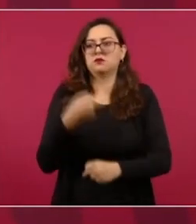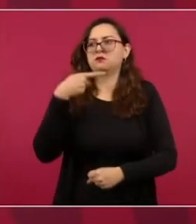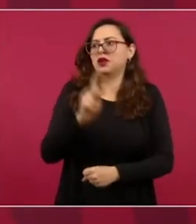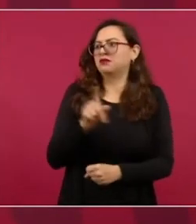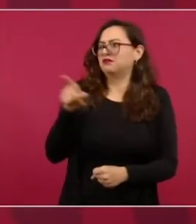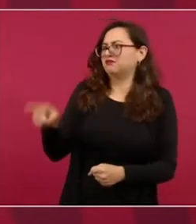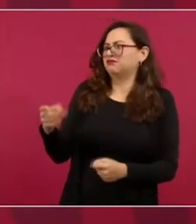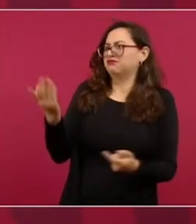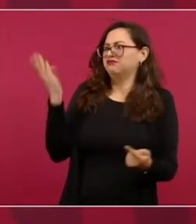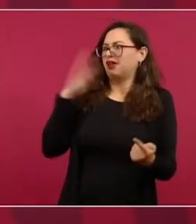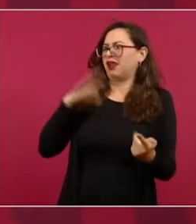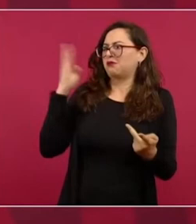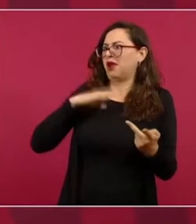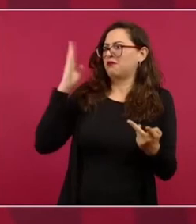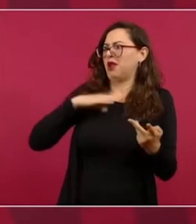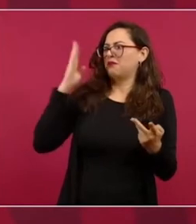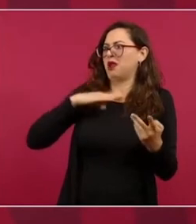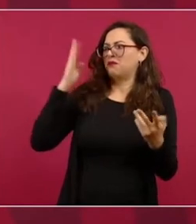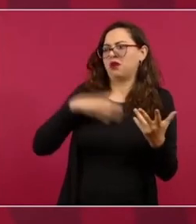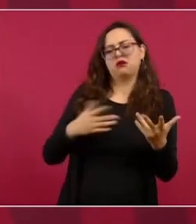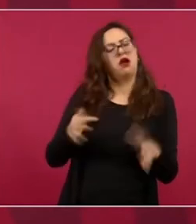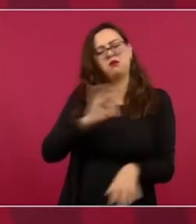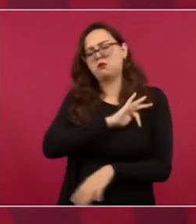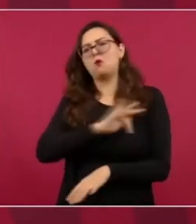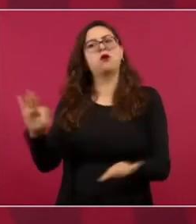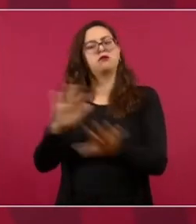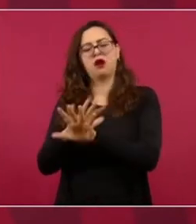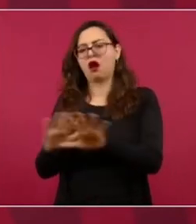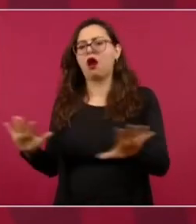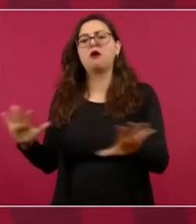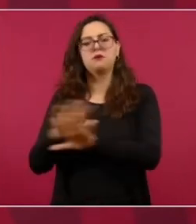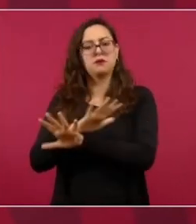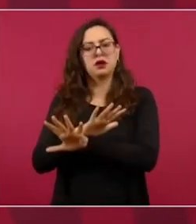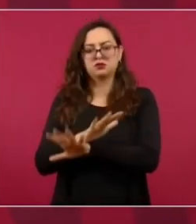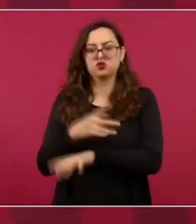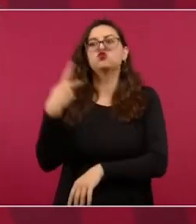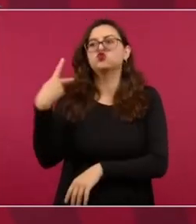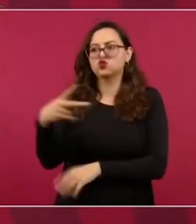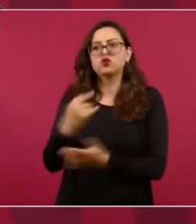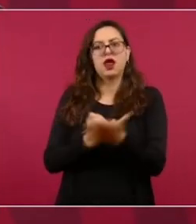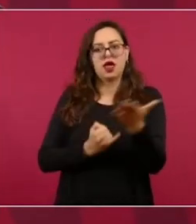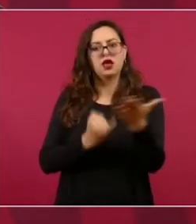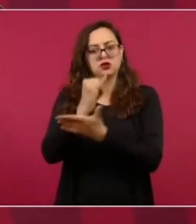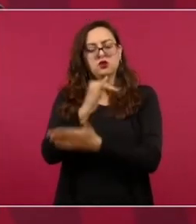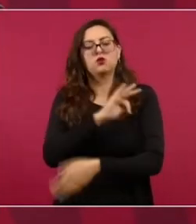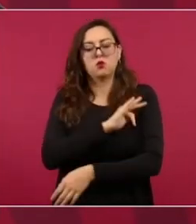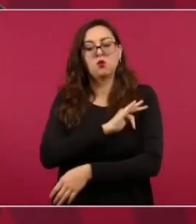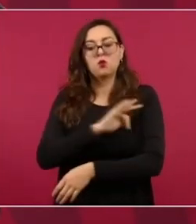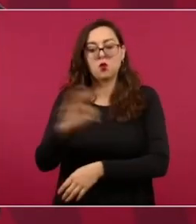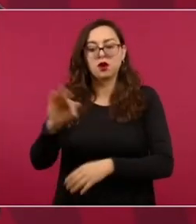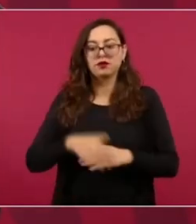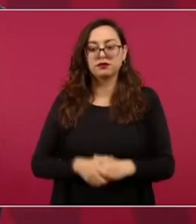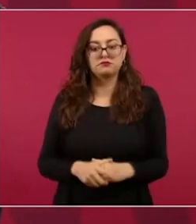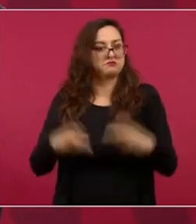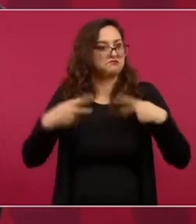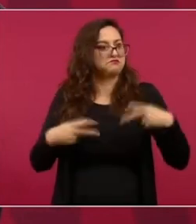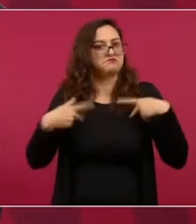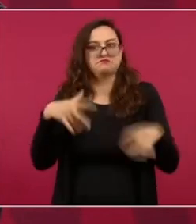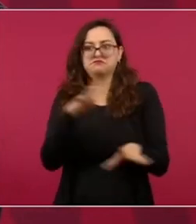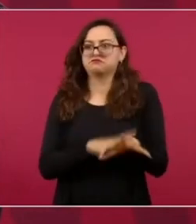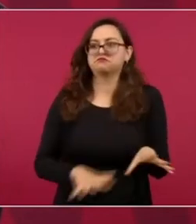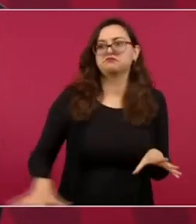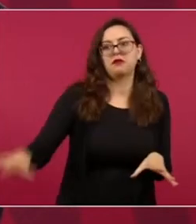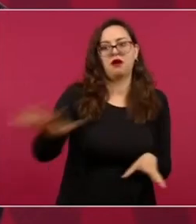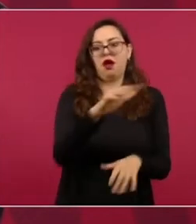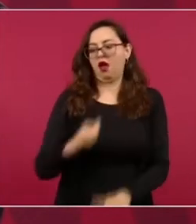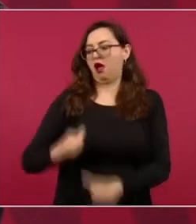derecho de cambiar la forma de su gobierno. El pueblo es soberano y